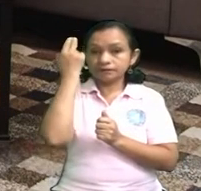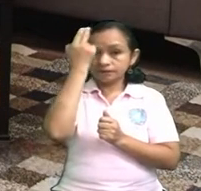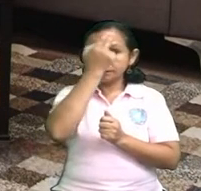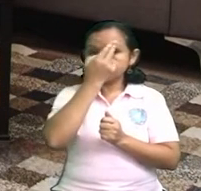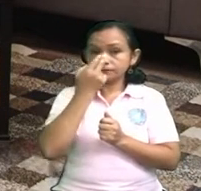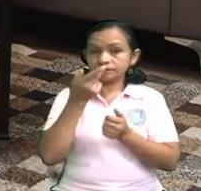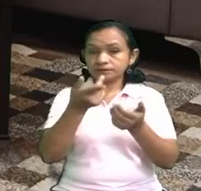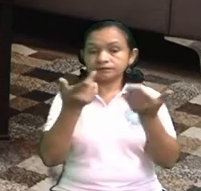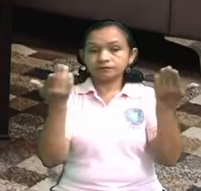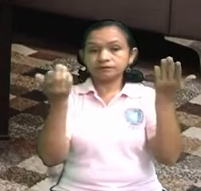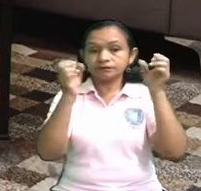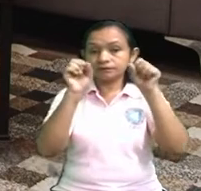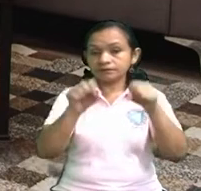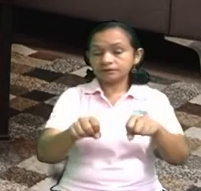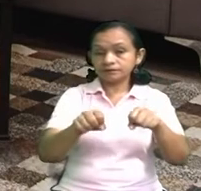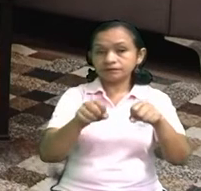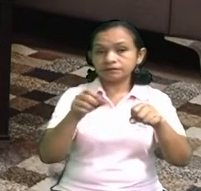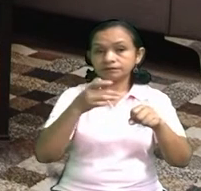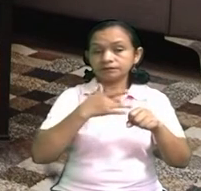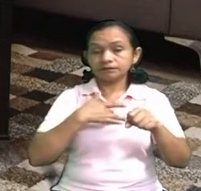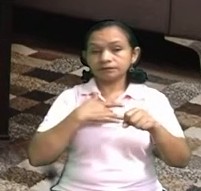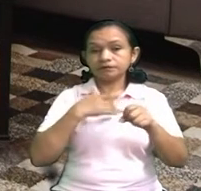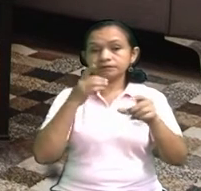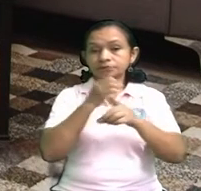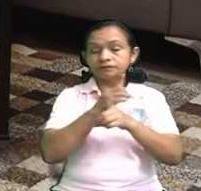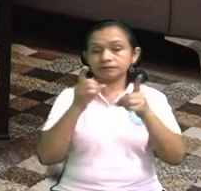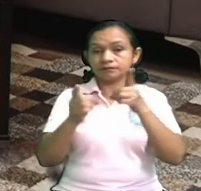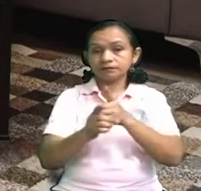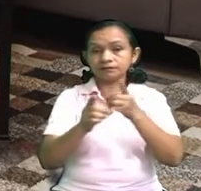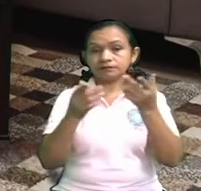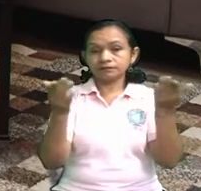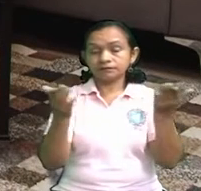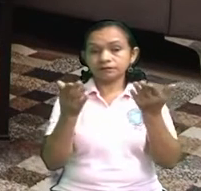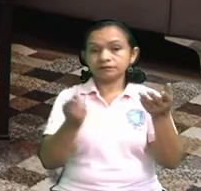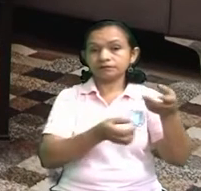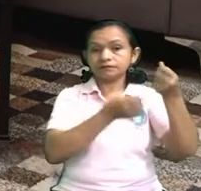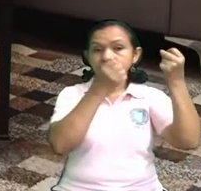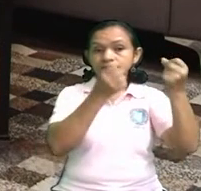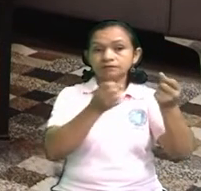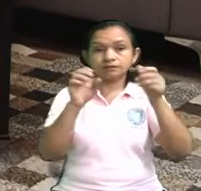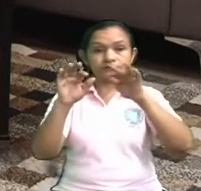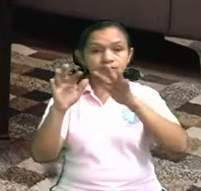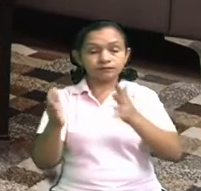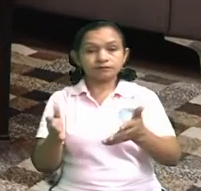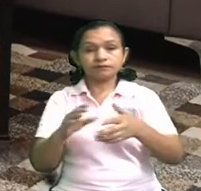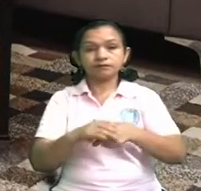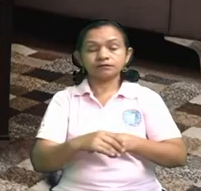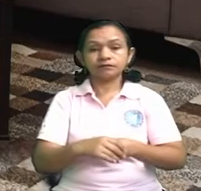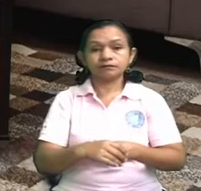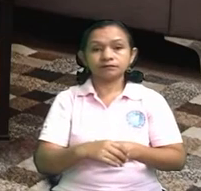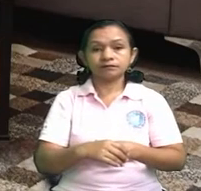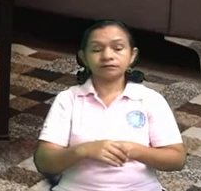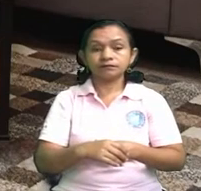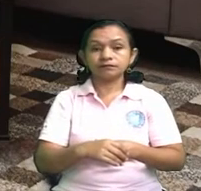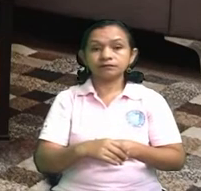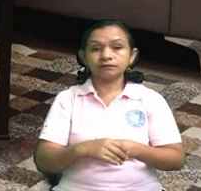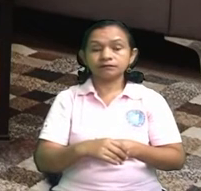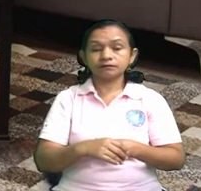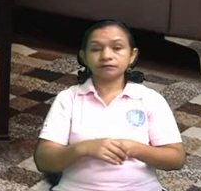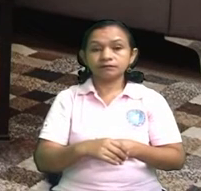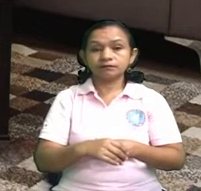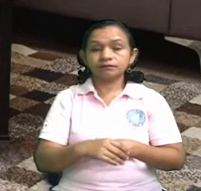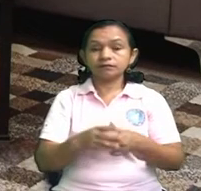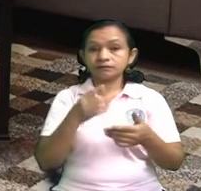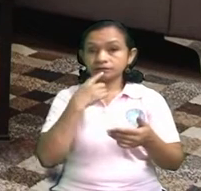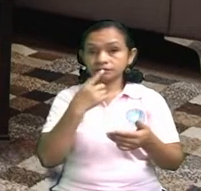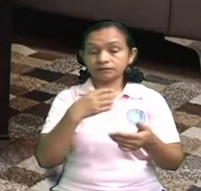partir de esa capacitación que reciben, esa educación que reciben ahora las y los bomberos. Sí, nosotros tenemos en